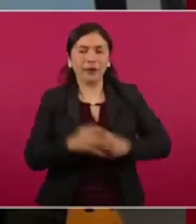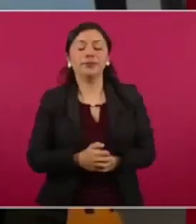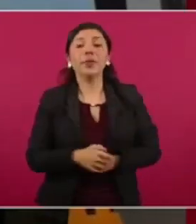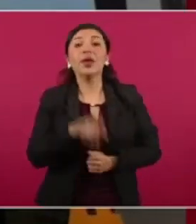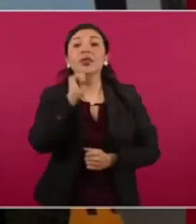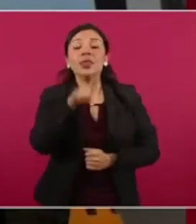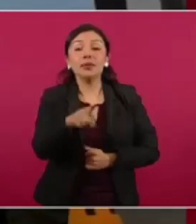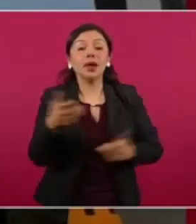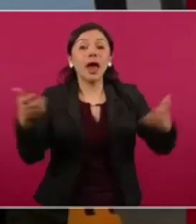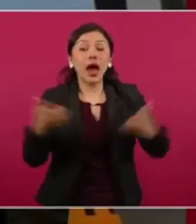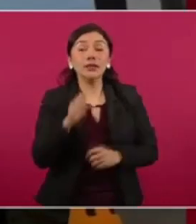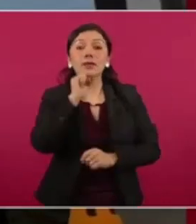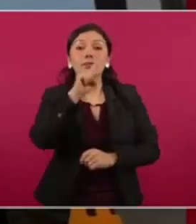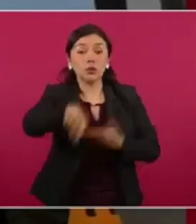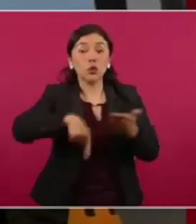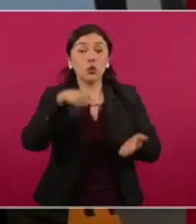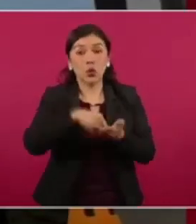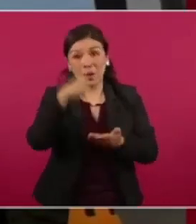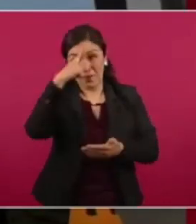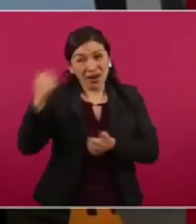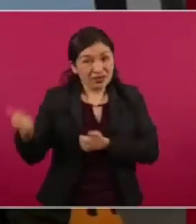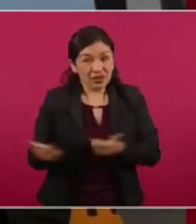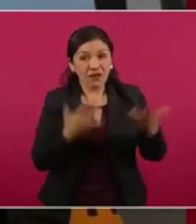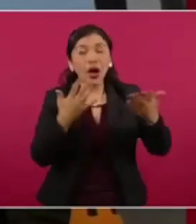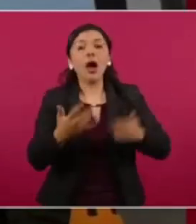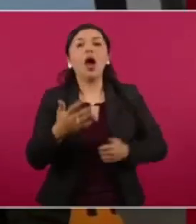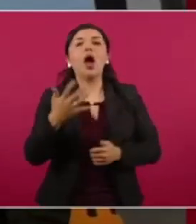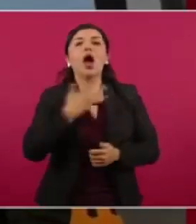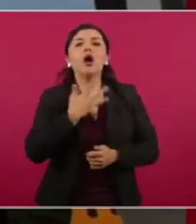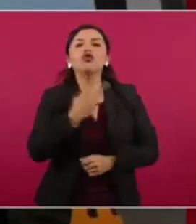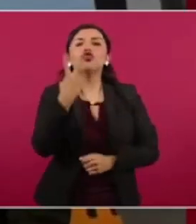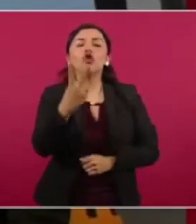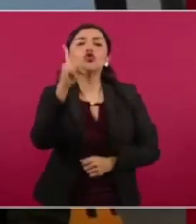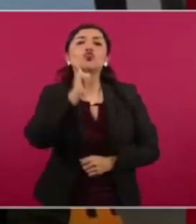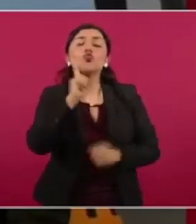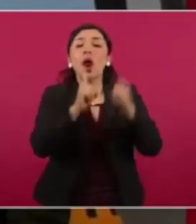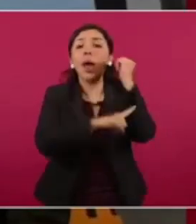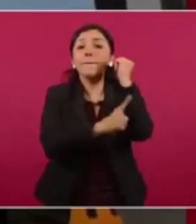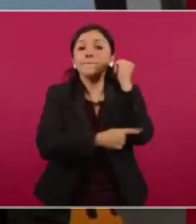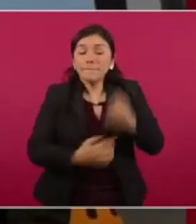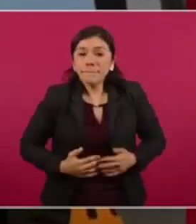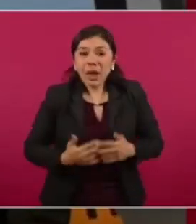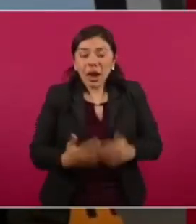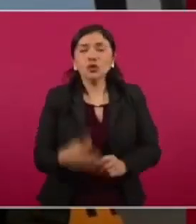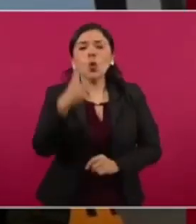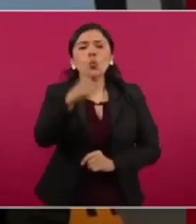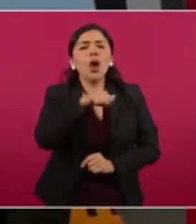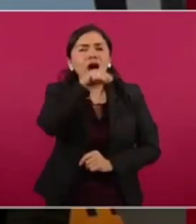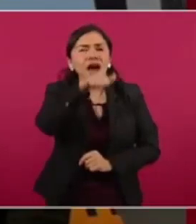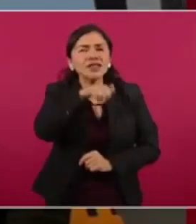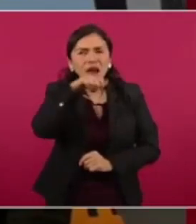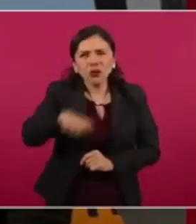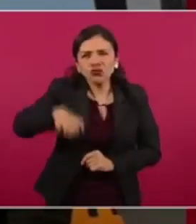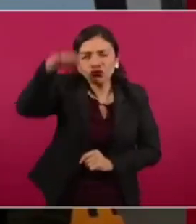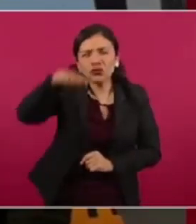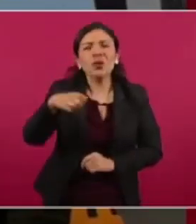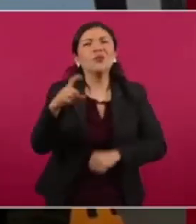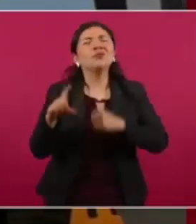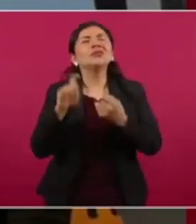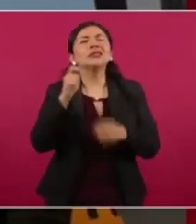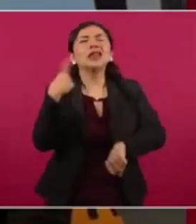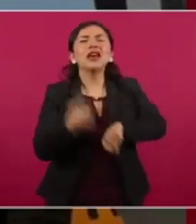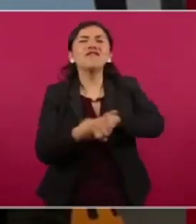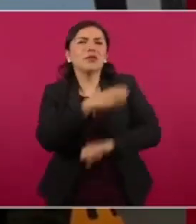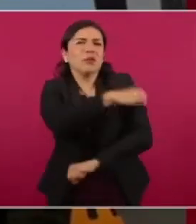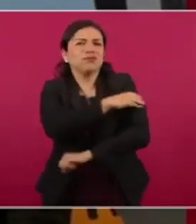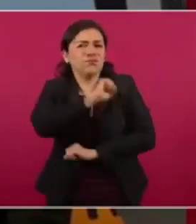realizaron en esas evacuaciones a 2 mujeres embarazadas, a un adulto mayor con problemas de hipertensión y a un